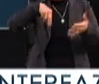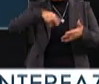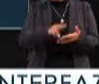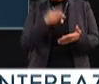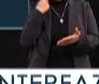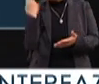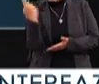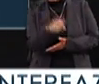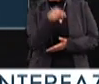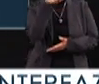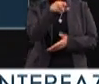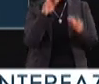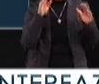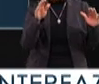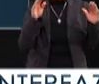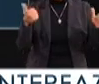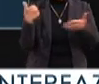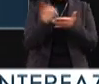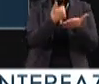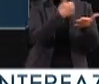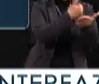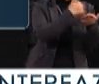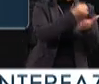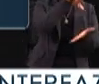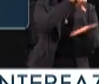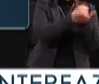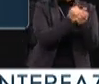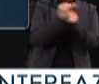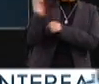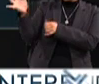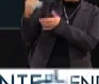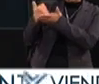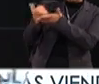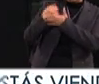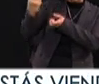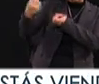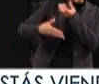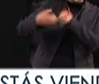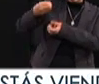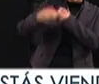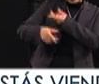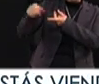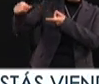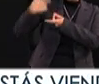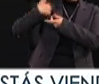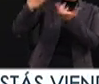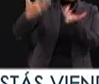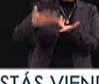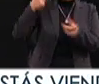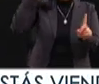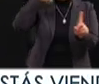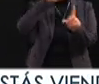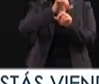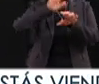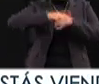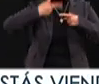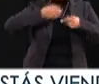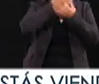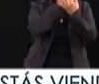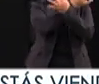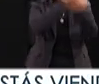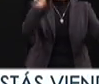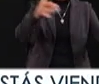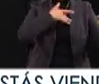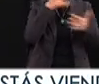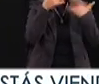que también ha sido una maravillosa colaboración con el Centro de Información, en donde hemos logrado alcanzar a más personas que